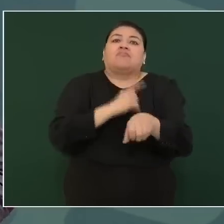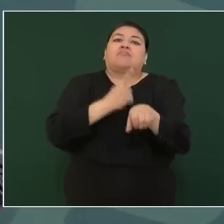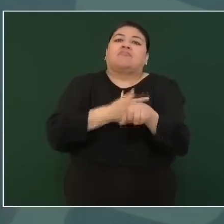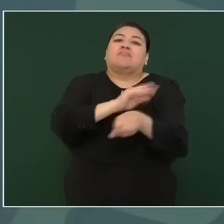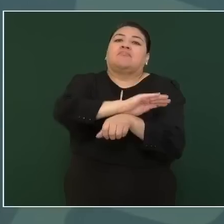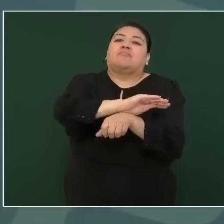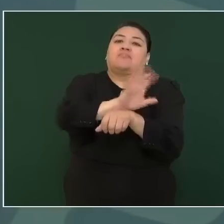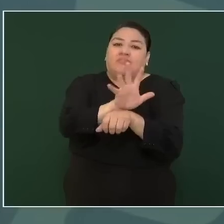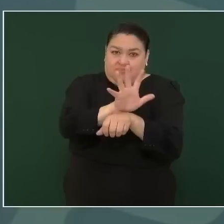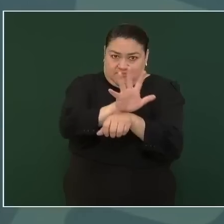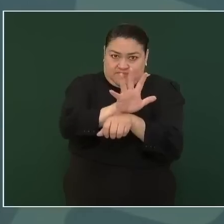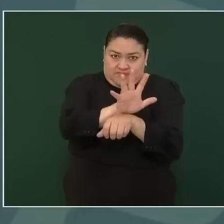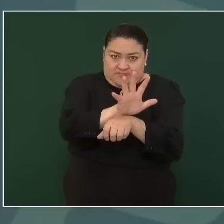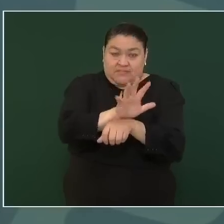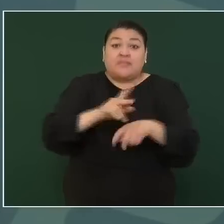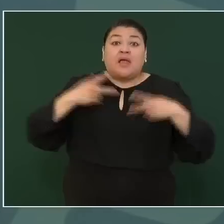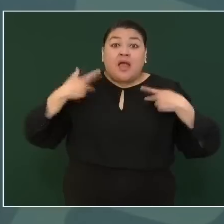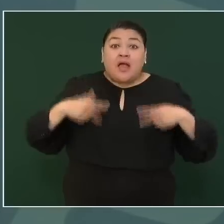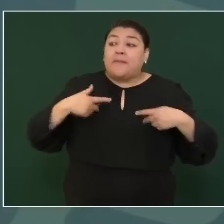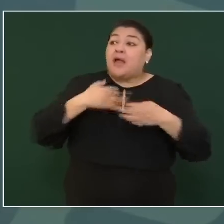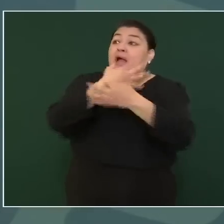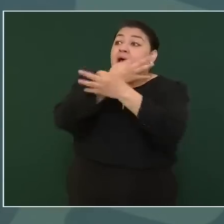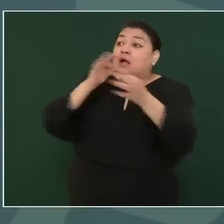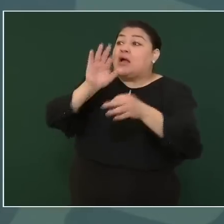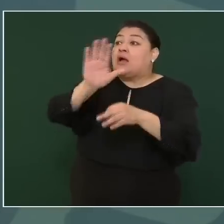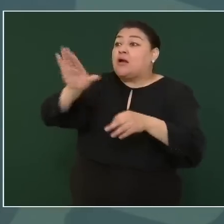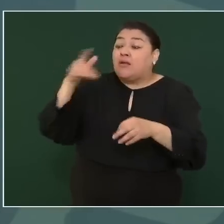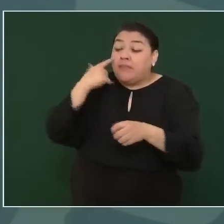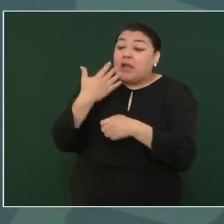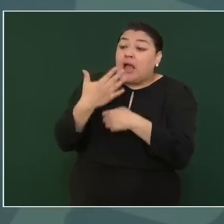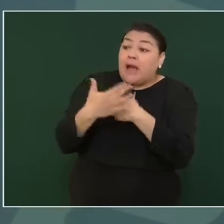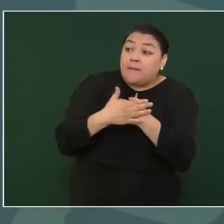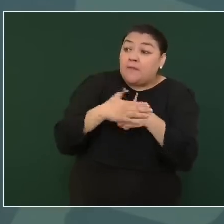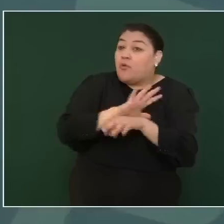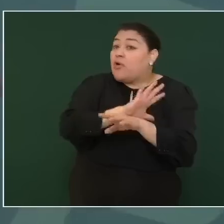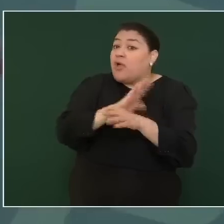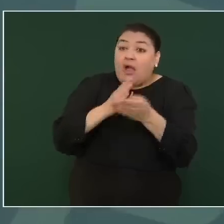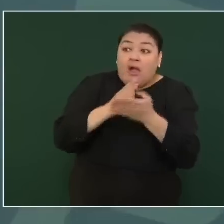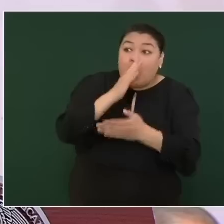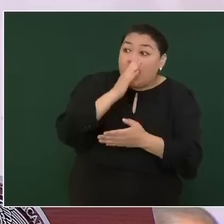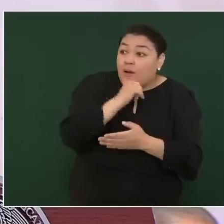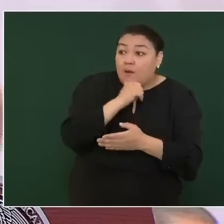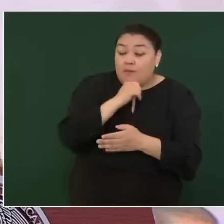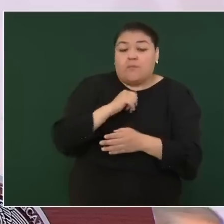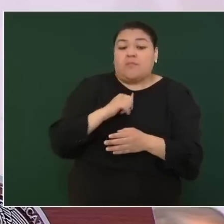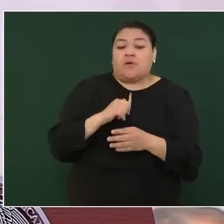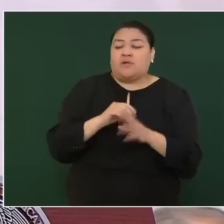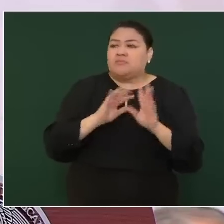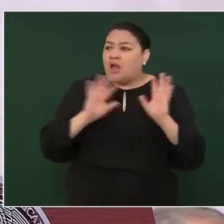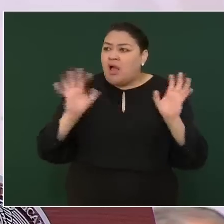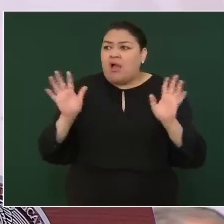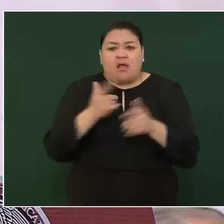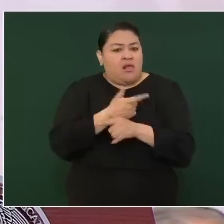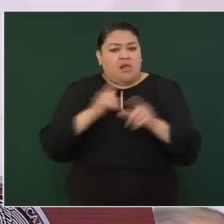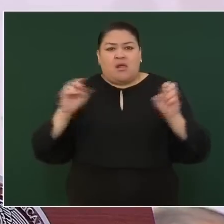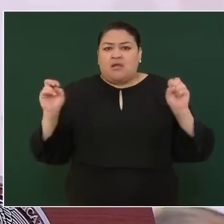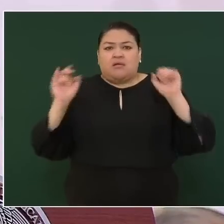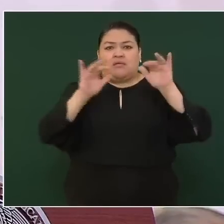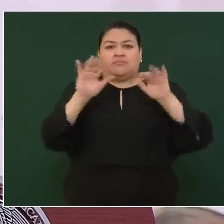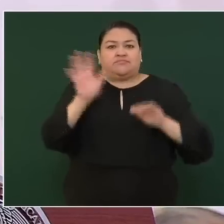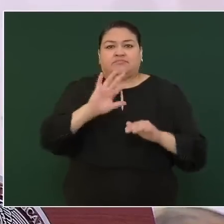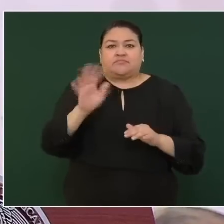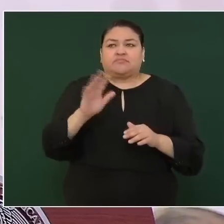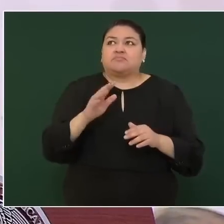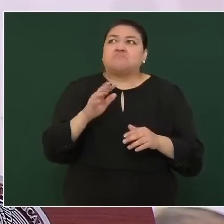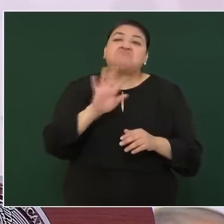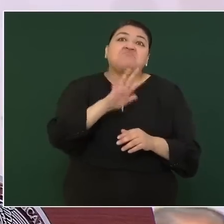sanitarias. Entonces le están diciendo a las personas que como esa disposición ya no va a estar vigente, que ahora sí se puede ir a Estados Unidos. Les cobran